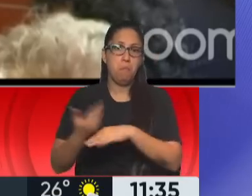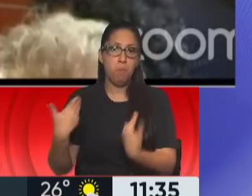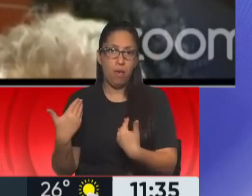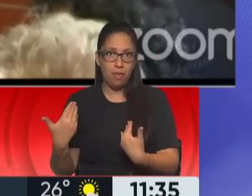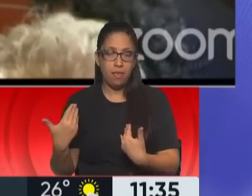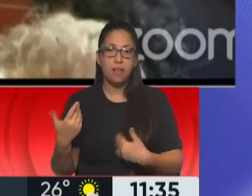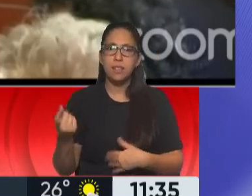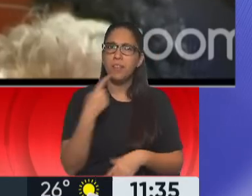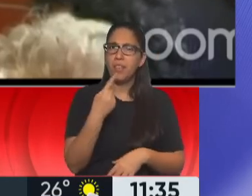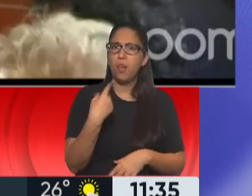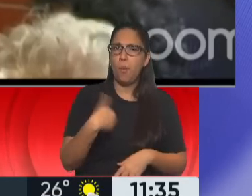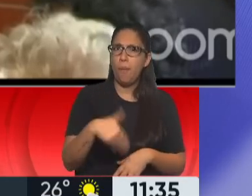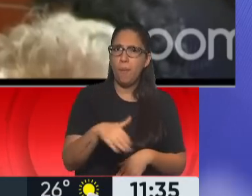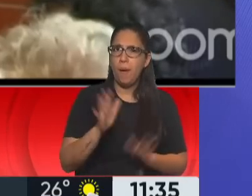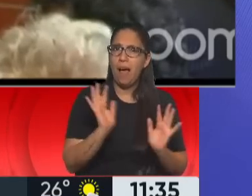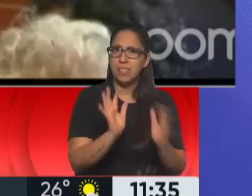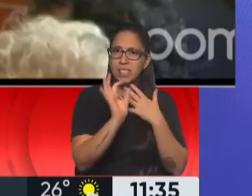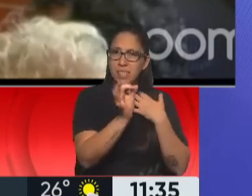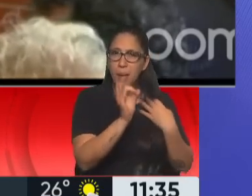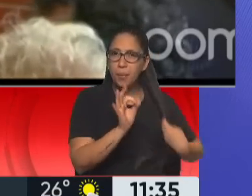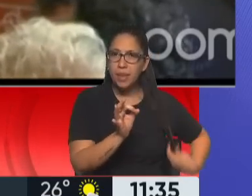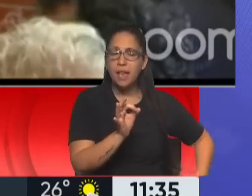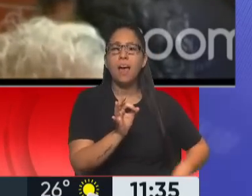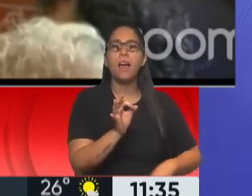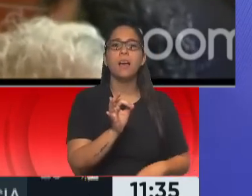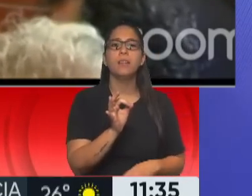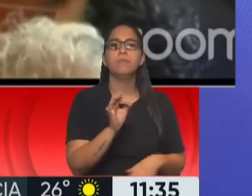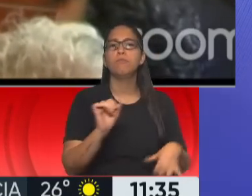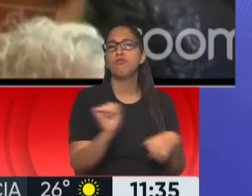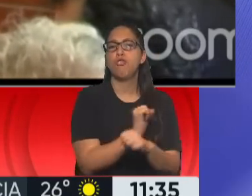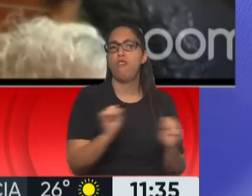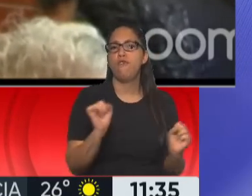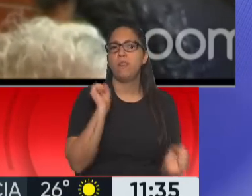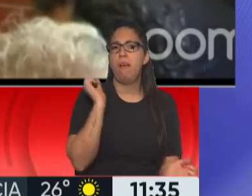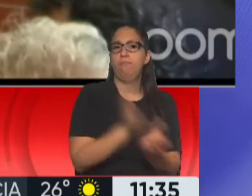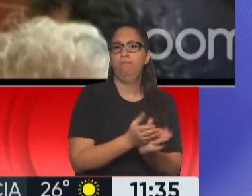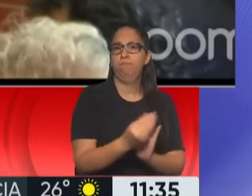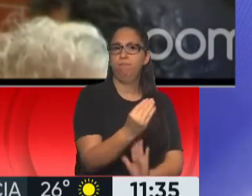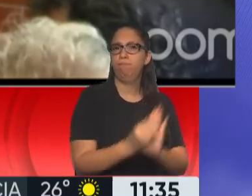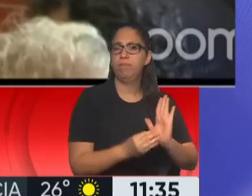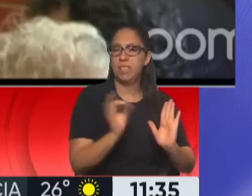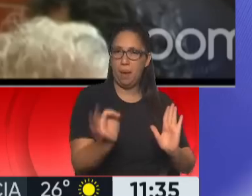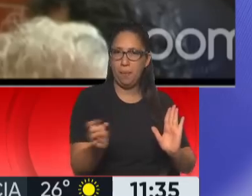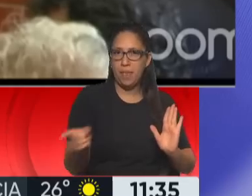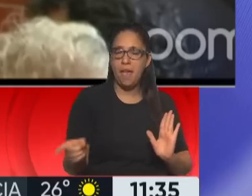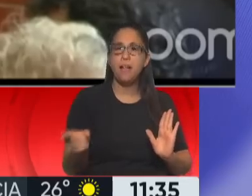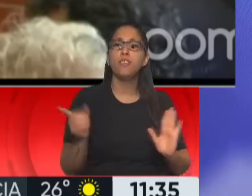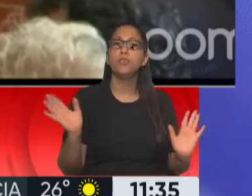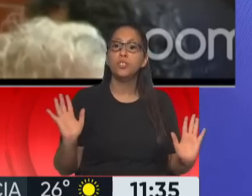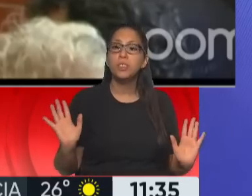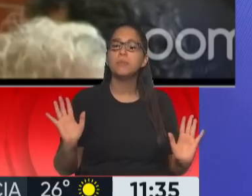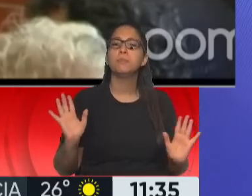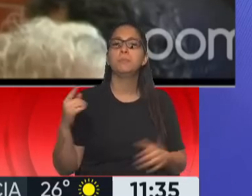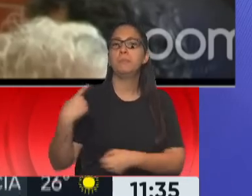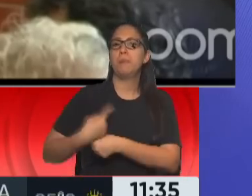esta decisión porque sabía que se iba a confirmar el fallo. Por lo tanto, hasta que... Primero